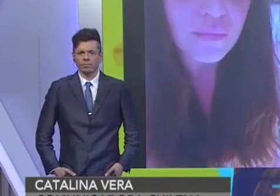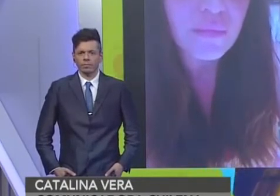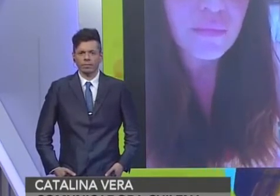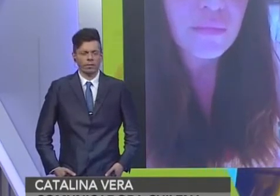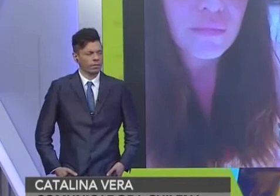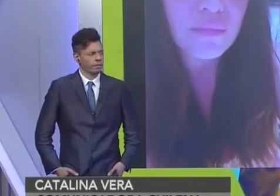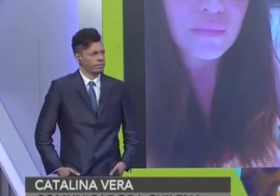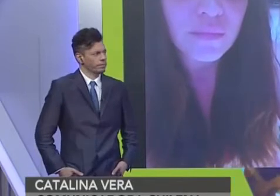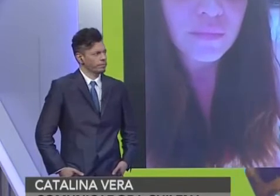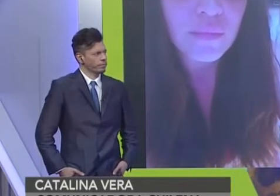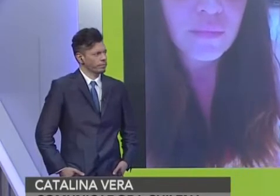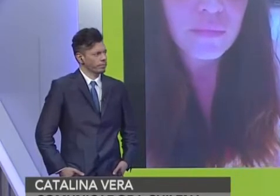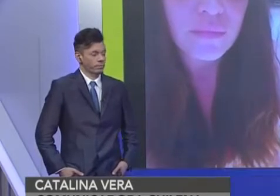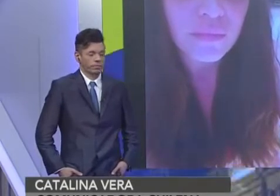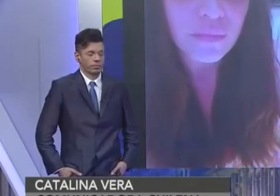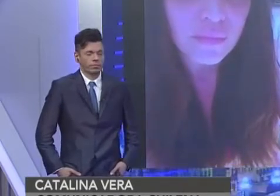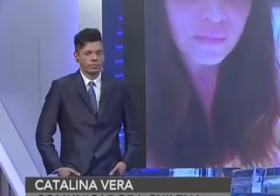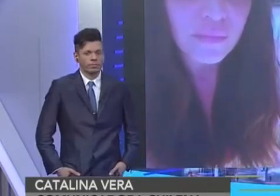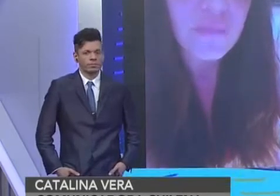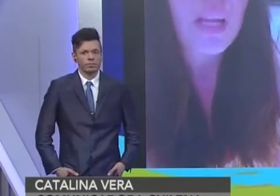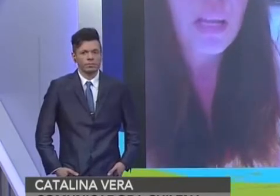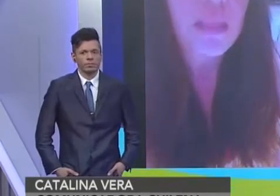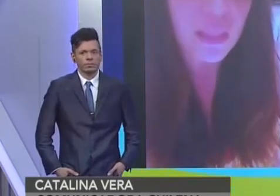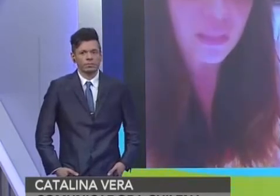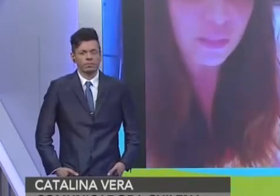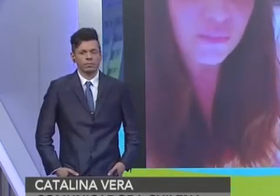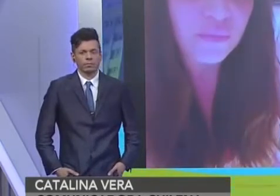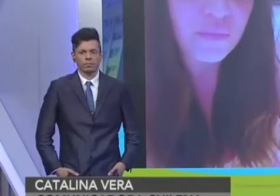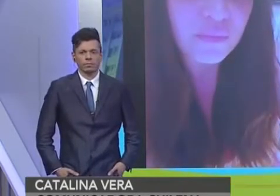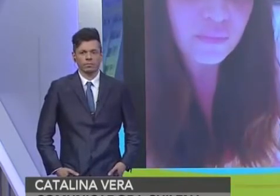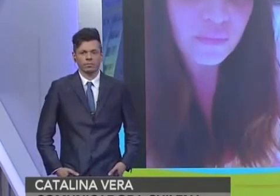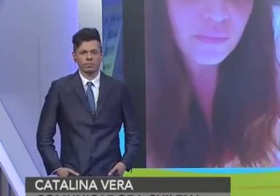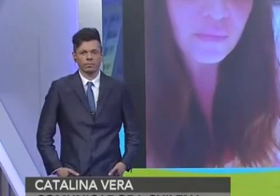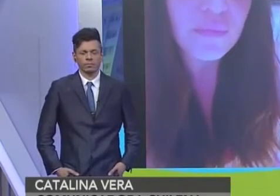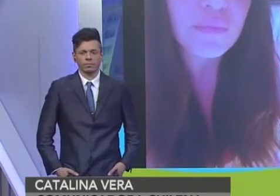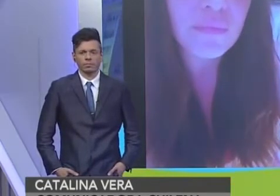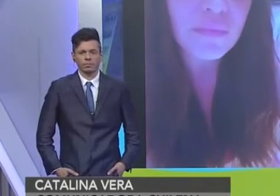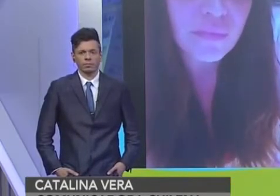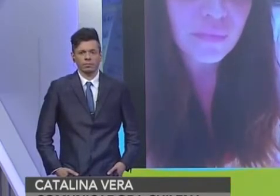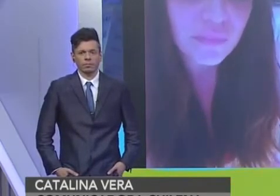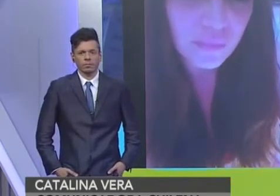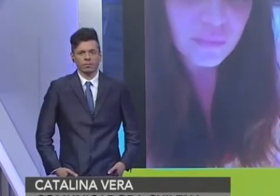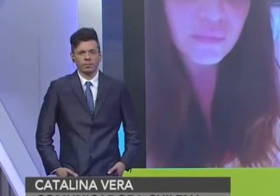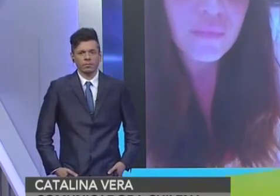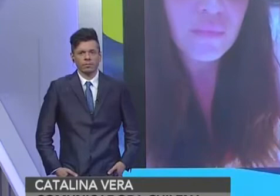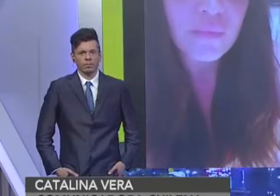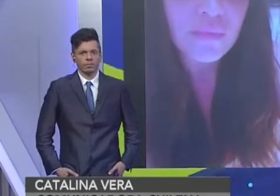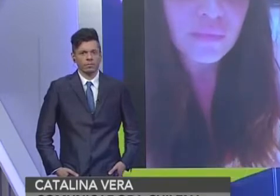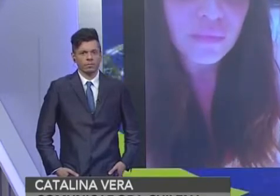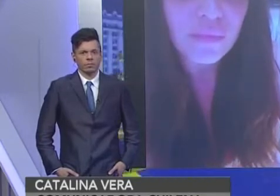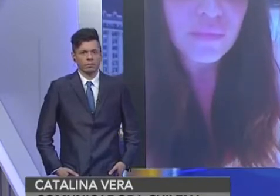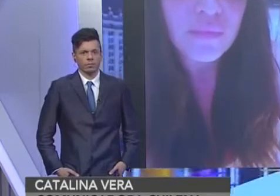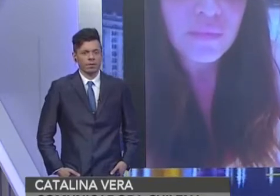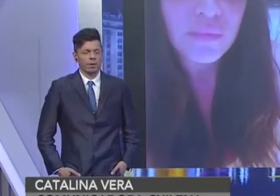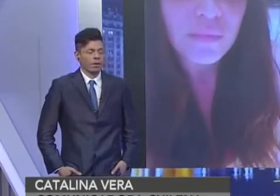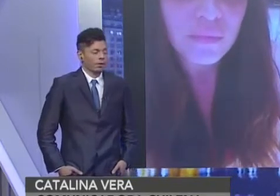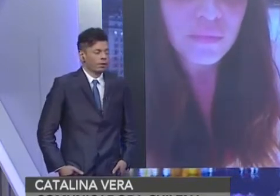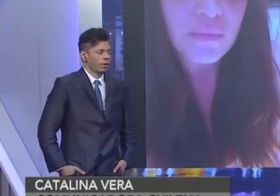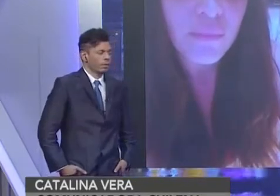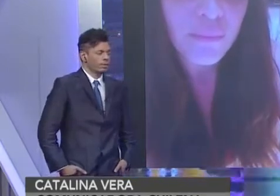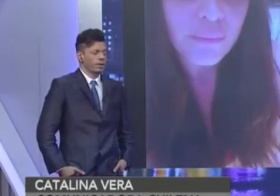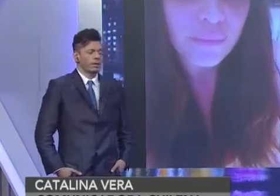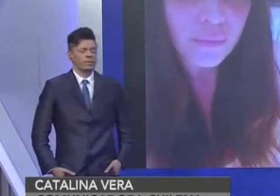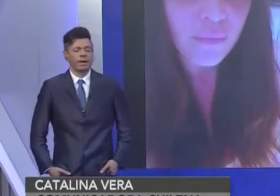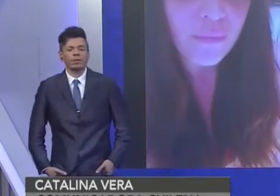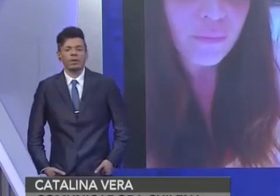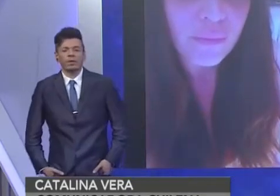que sumarle a tu estadía 15 días más para quedarte encerrado en un hotel para poder ingresar a un país. La verdad que es muy poco probable que